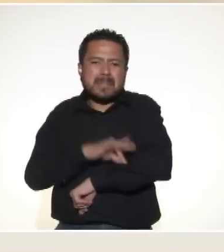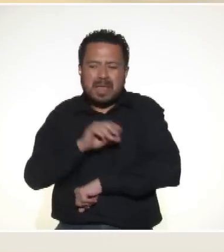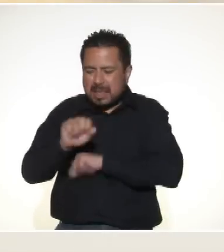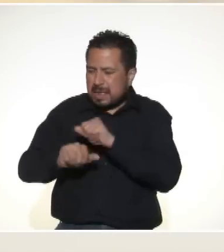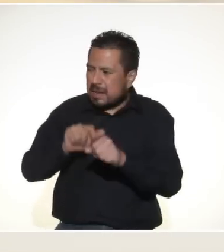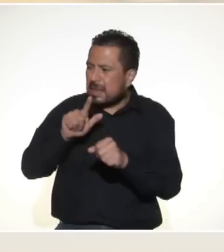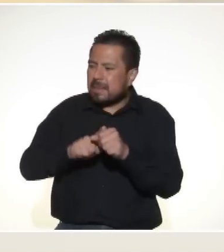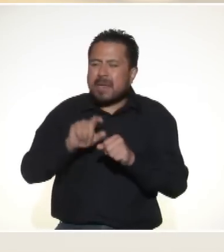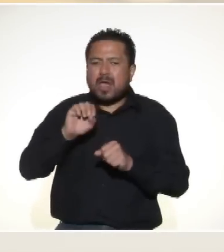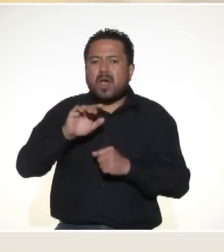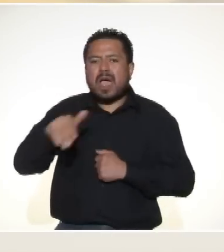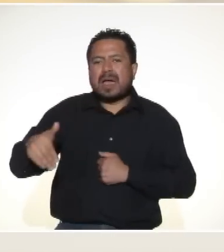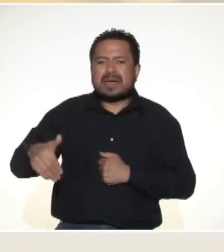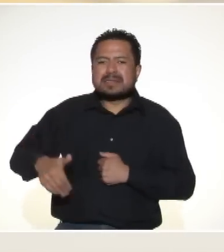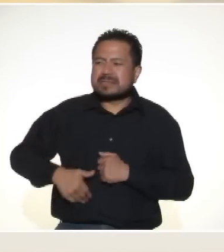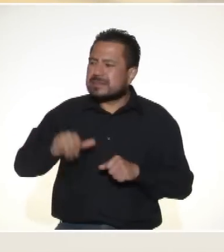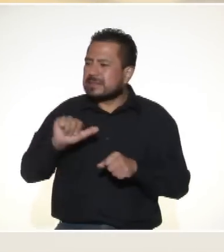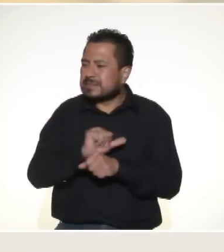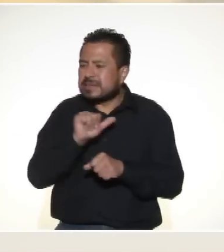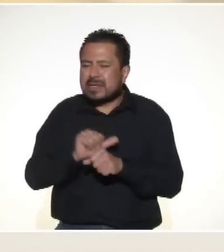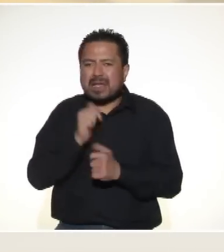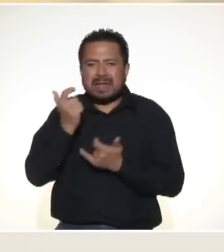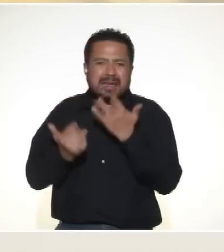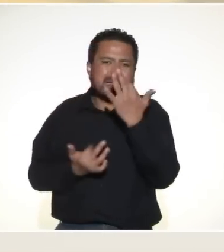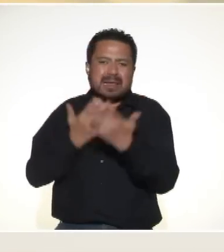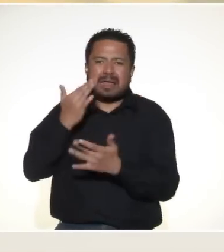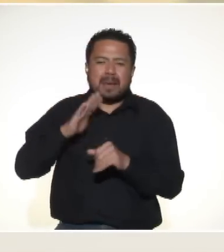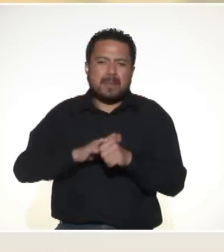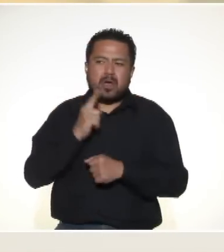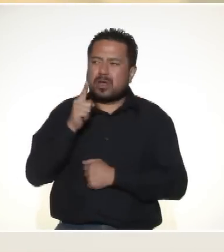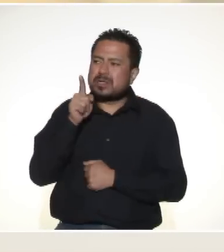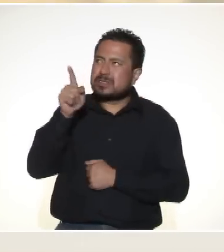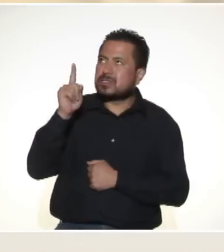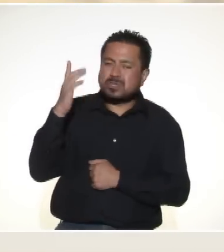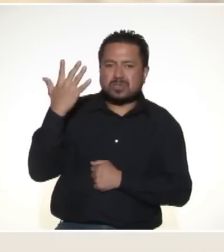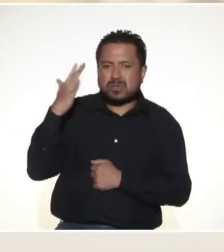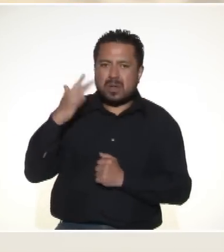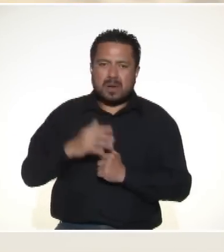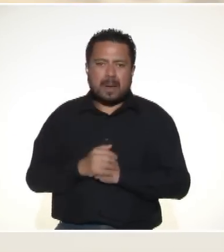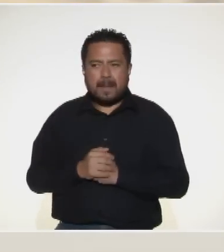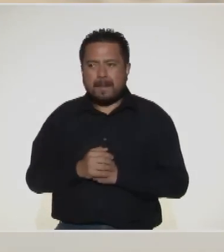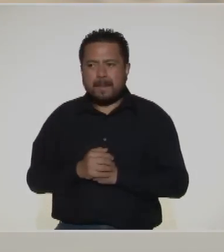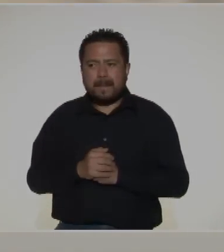insectos, accidentes de tránsito o quemaduras por el sol.